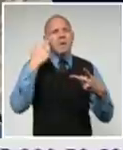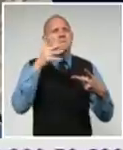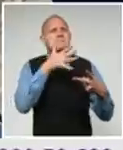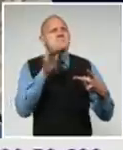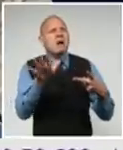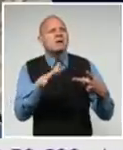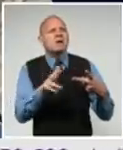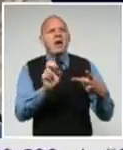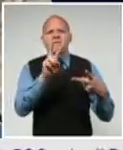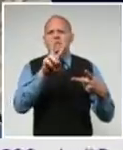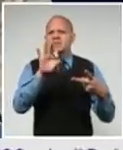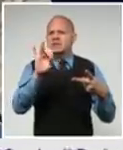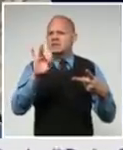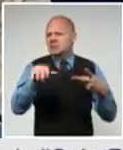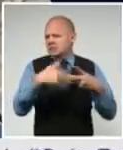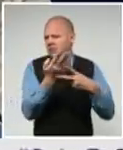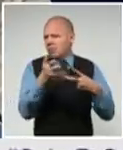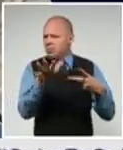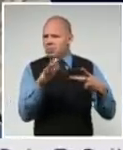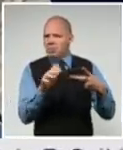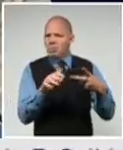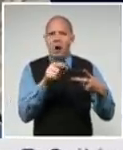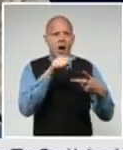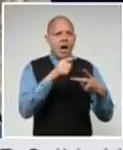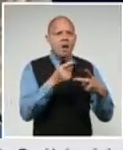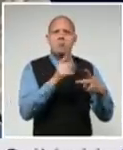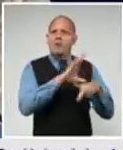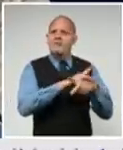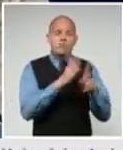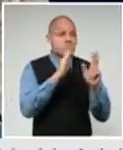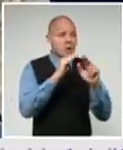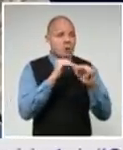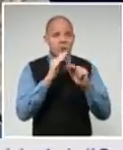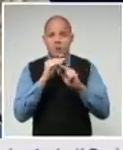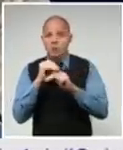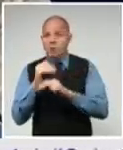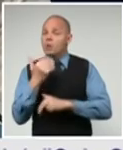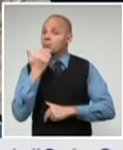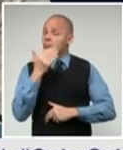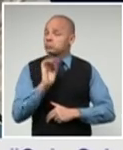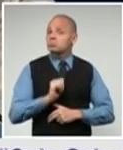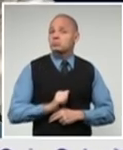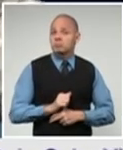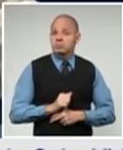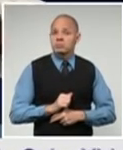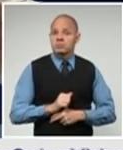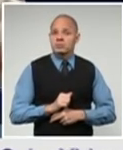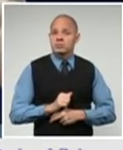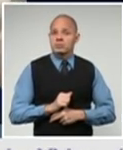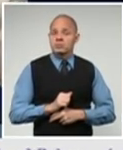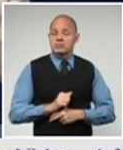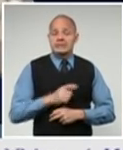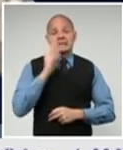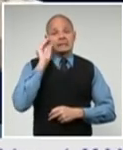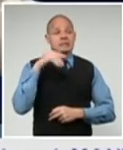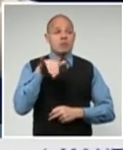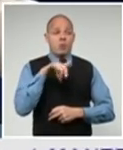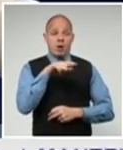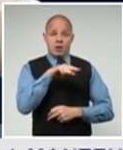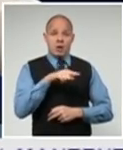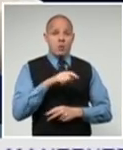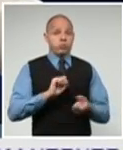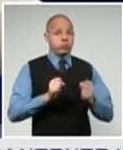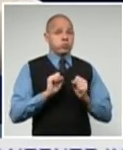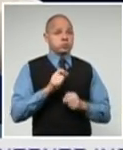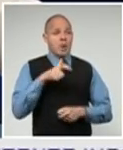así, en los cuales no se notificaban casos autóctonos de la enfermedad, aún con una apertura de un